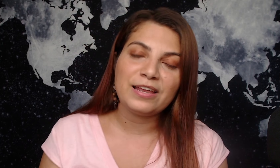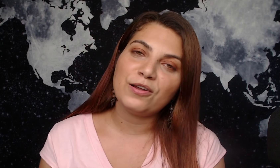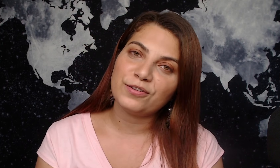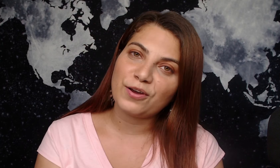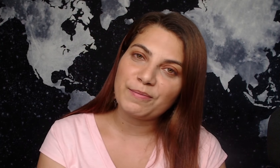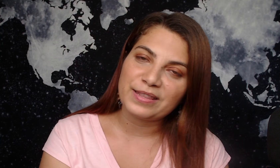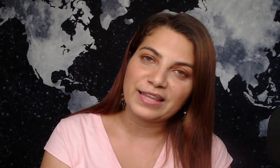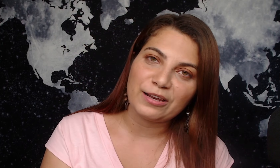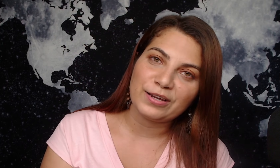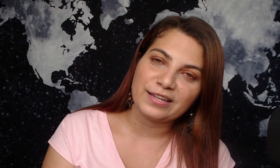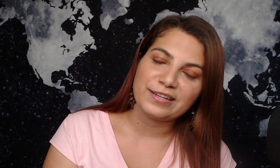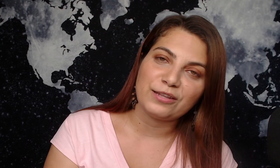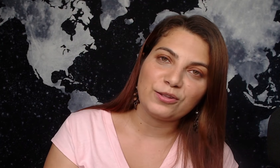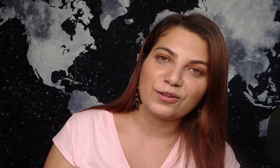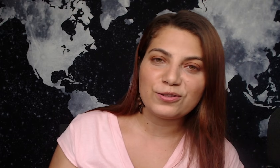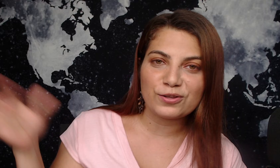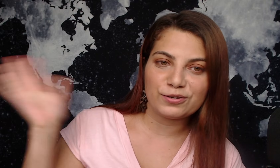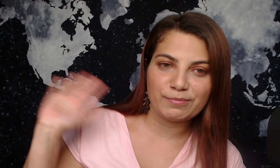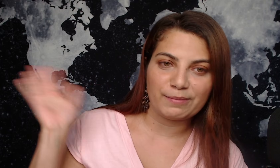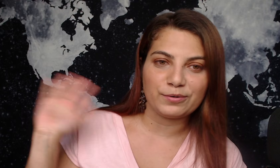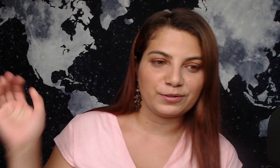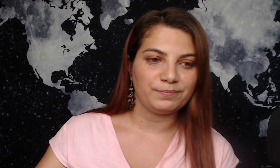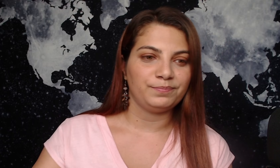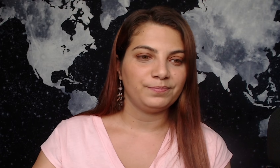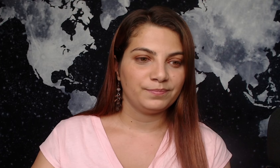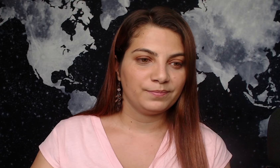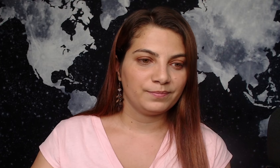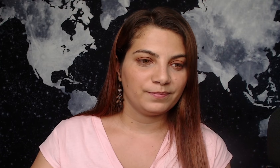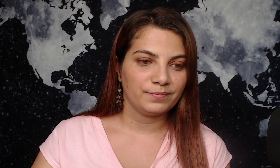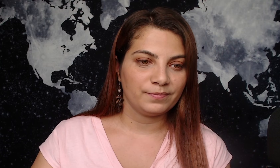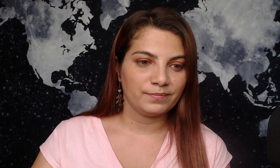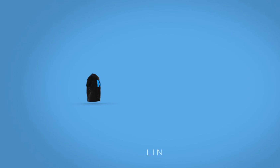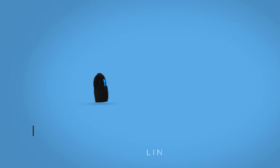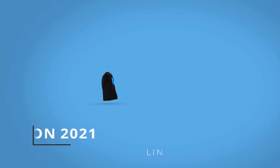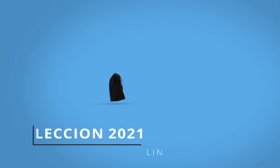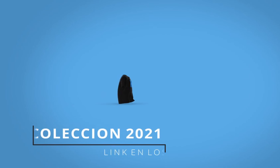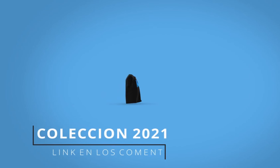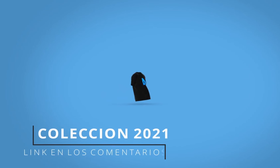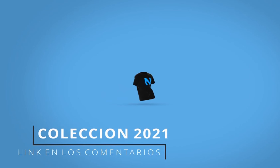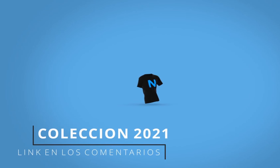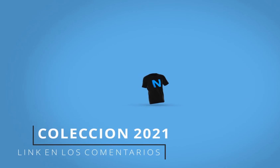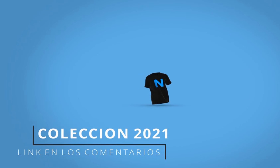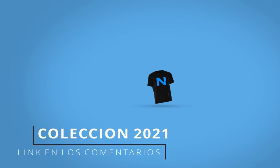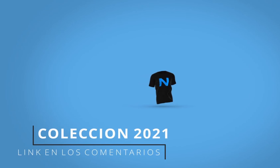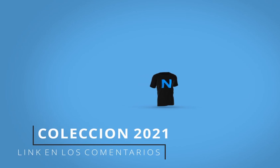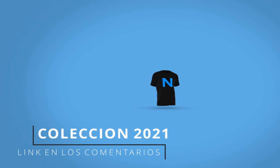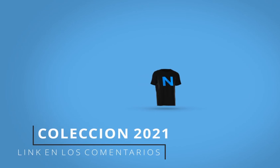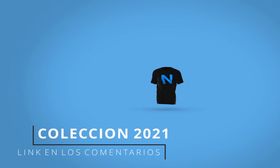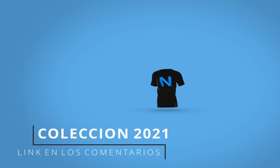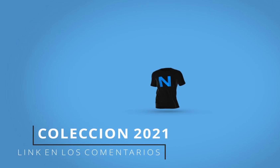arriba y los comentarios. Gracias a todos, nos vemos.